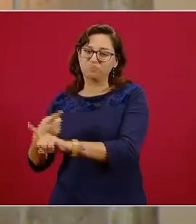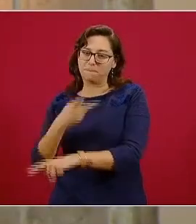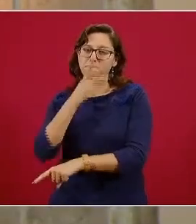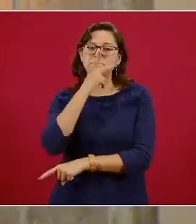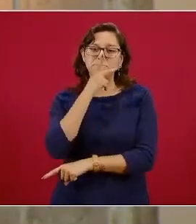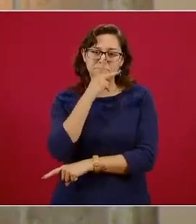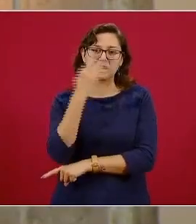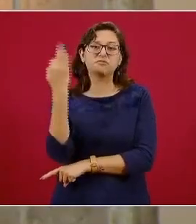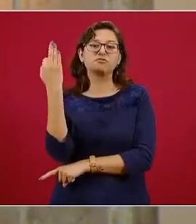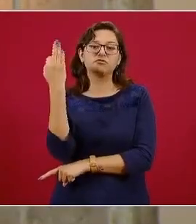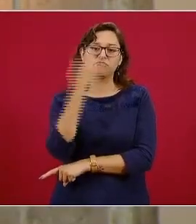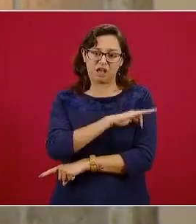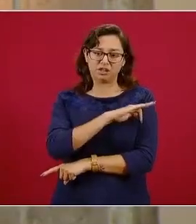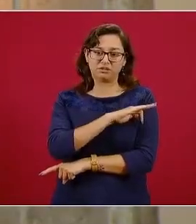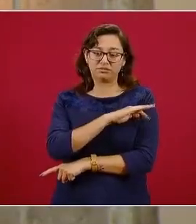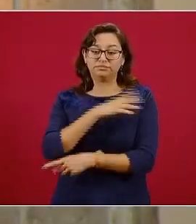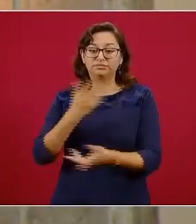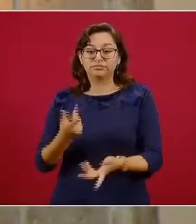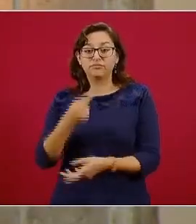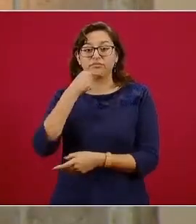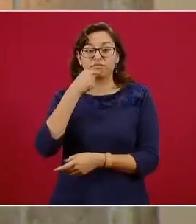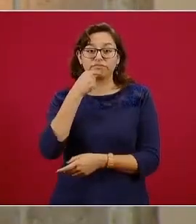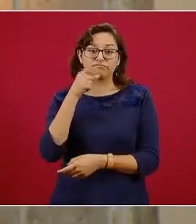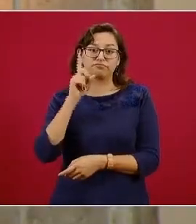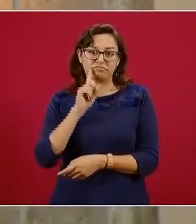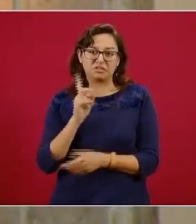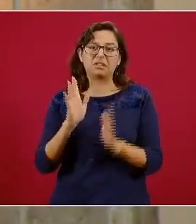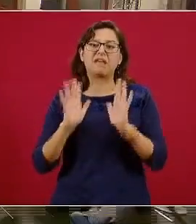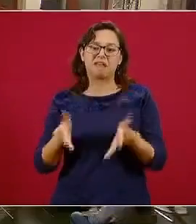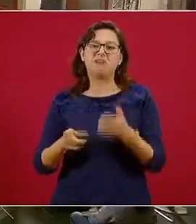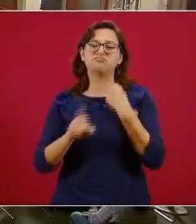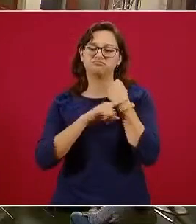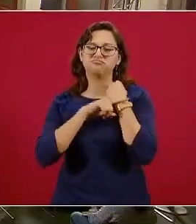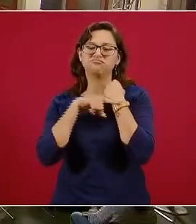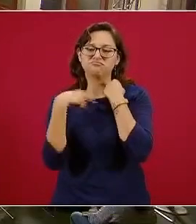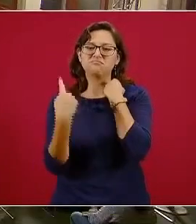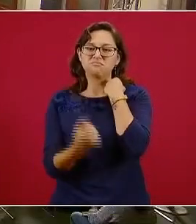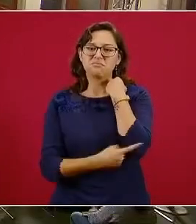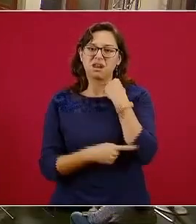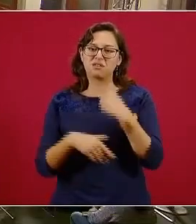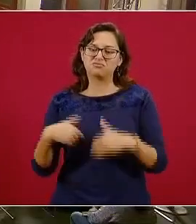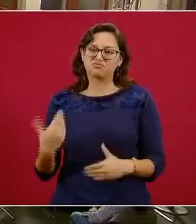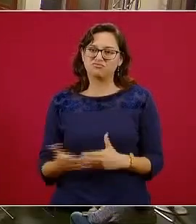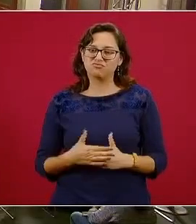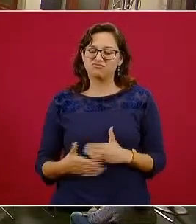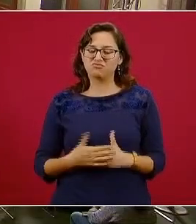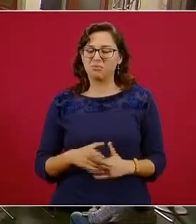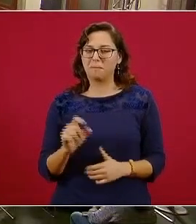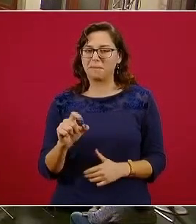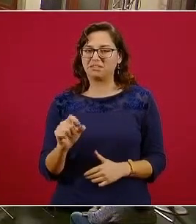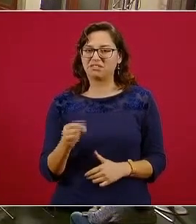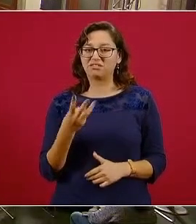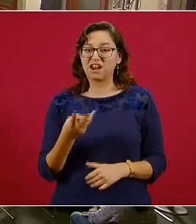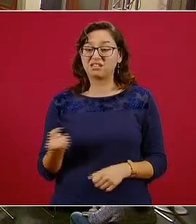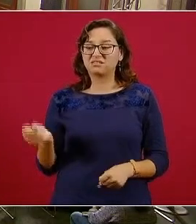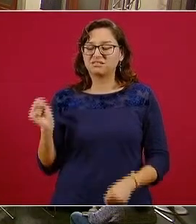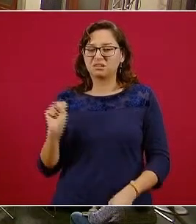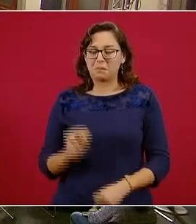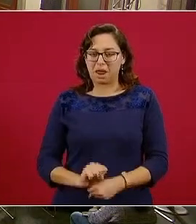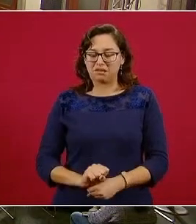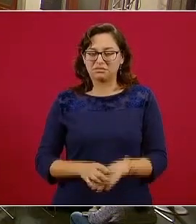padrastro y la niña tenía 23 semanas de embarazo. Ahora les cuento esta historia